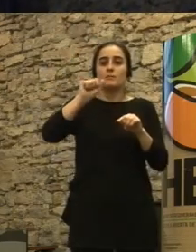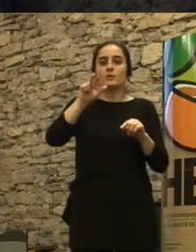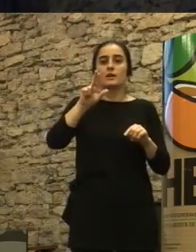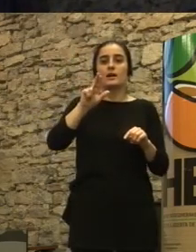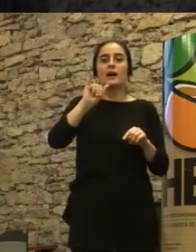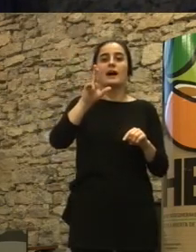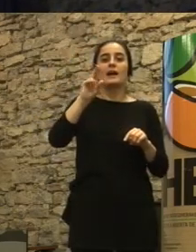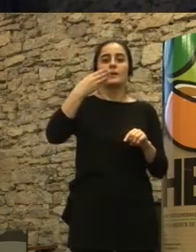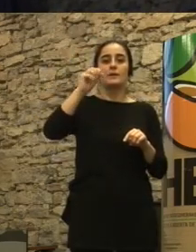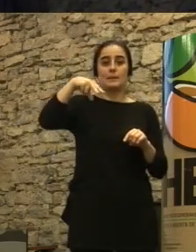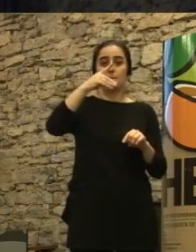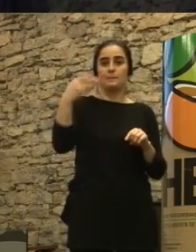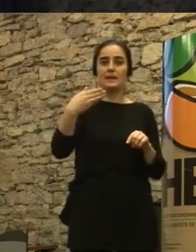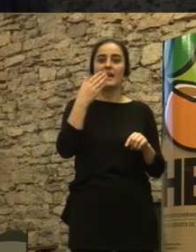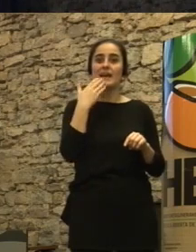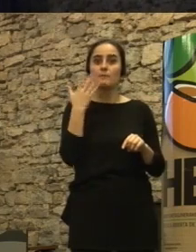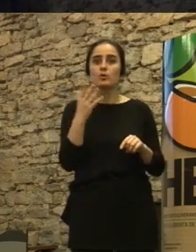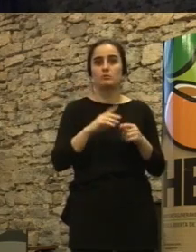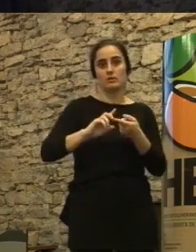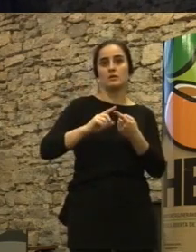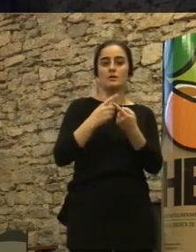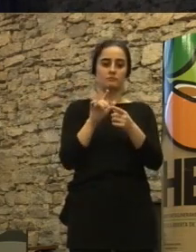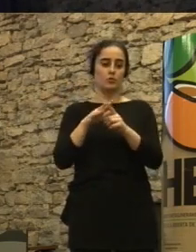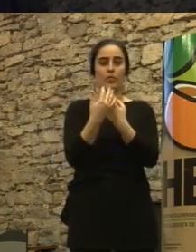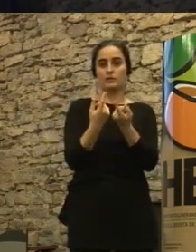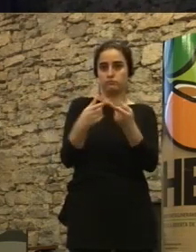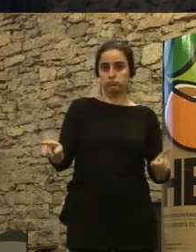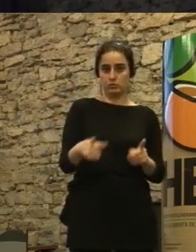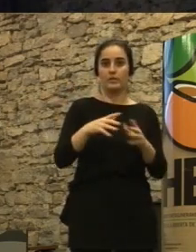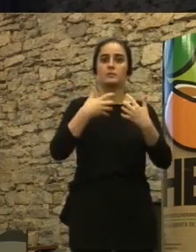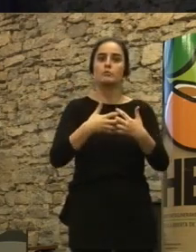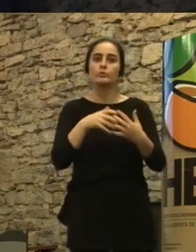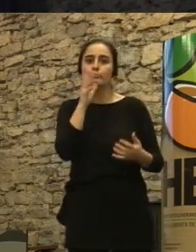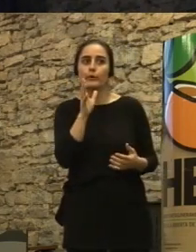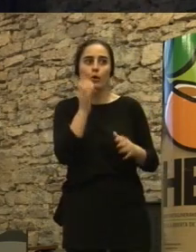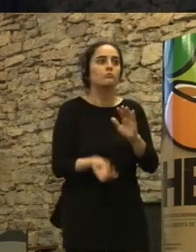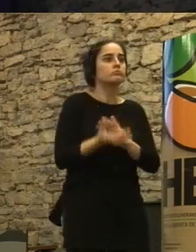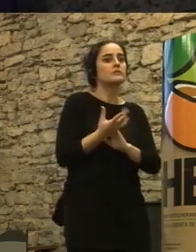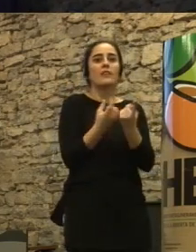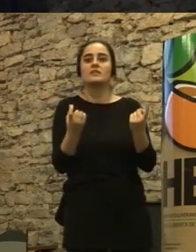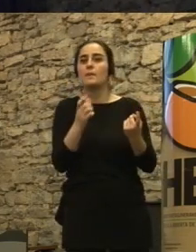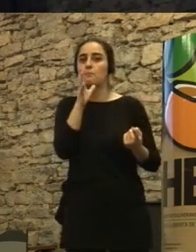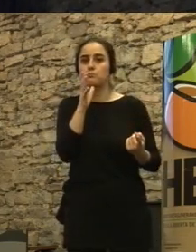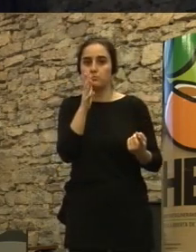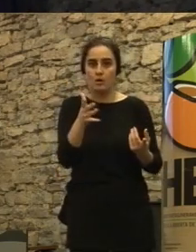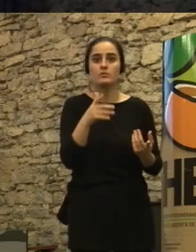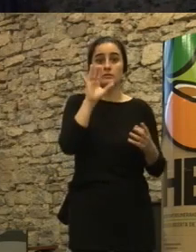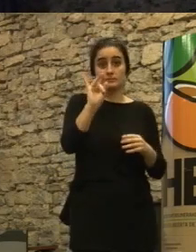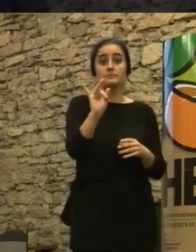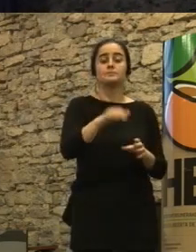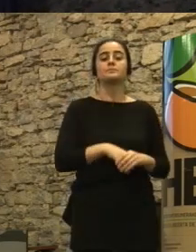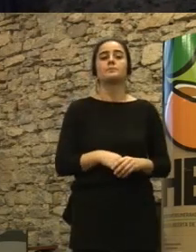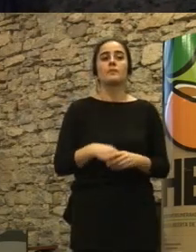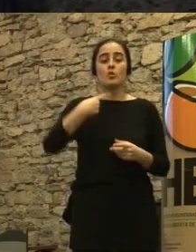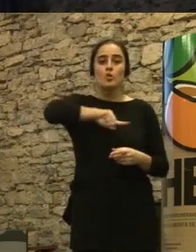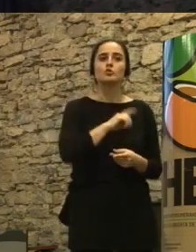apartamentos turísticos. Ostras. Entonces las situaciones son muy diferentes. Claro. ¿Cuál es el motor, no? La necesidad es de ponerlo en marcha, ¿no? ¿De dónde claro, viene? Claro, es